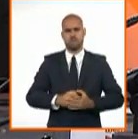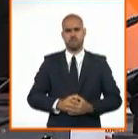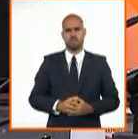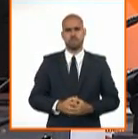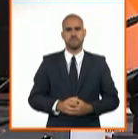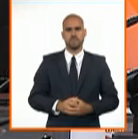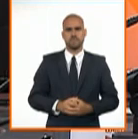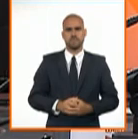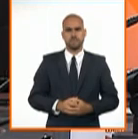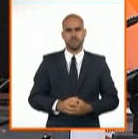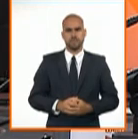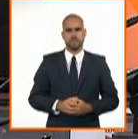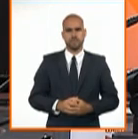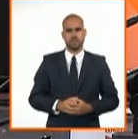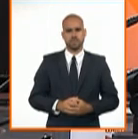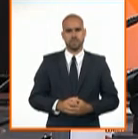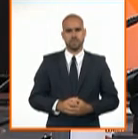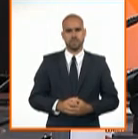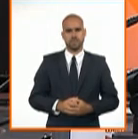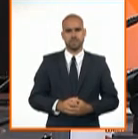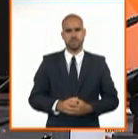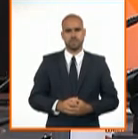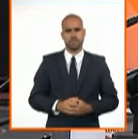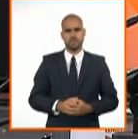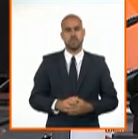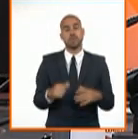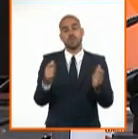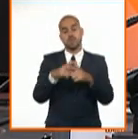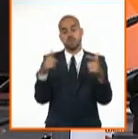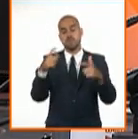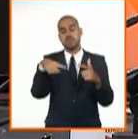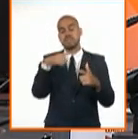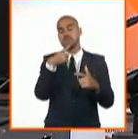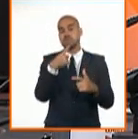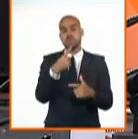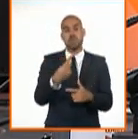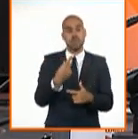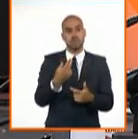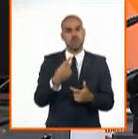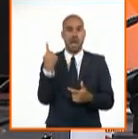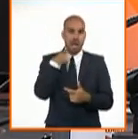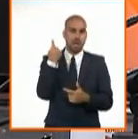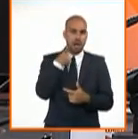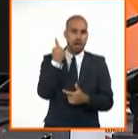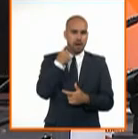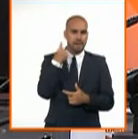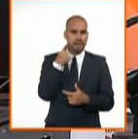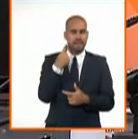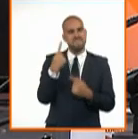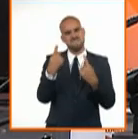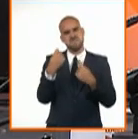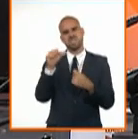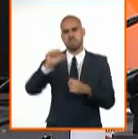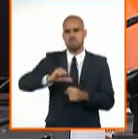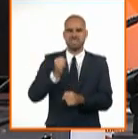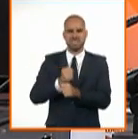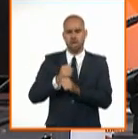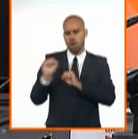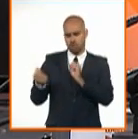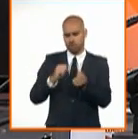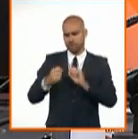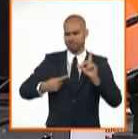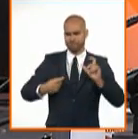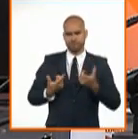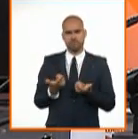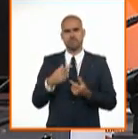hablando precisamente de lo que no se ha podido hacer en decenas y decenas de años en eeuu al control de armas el cambio de la cultura